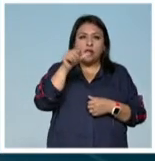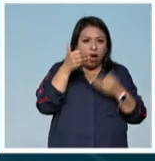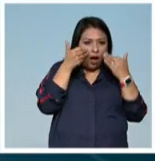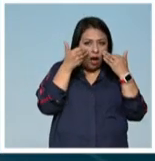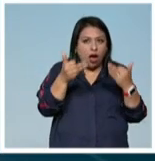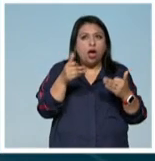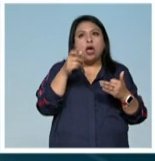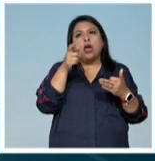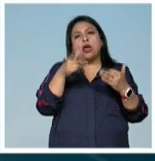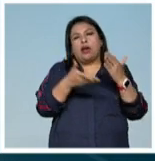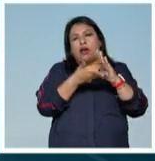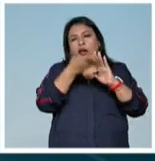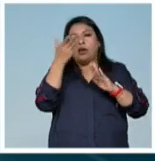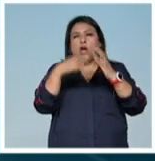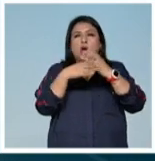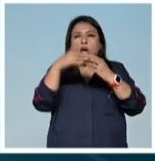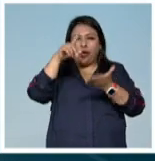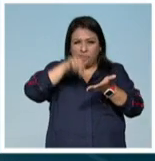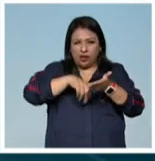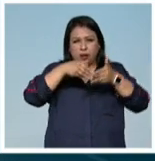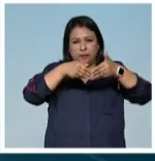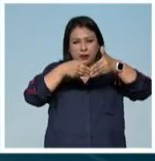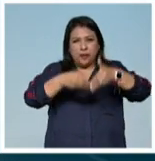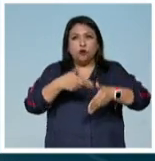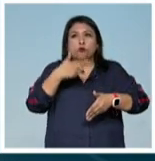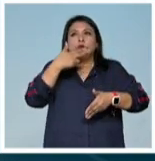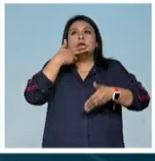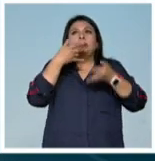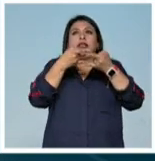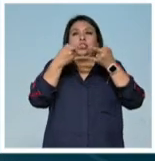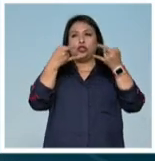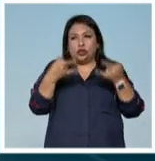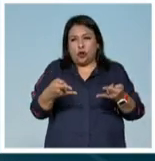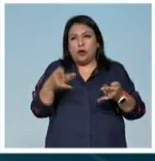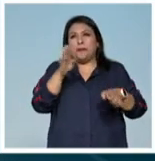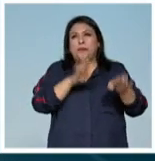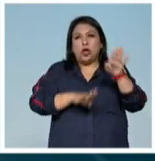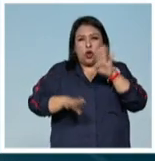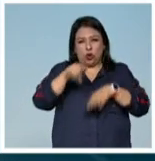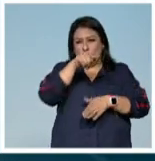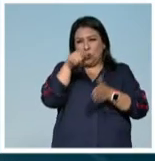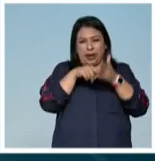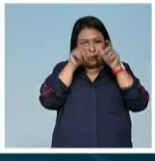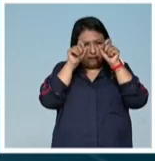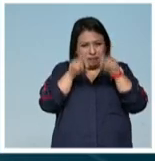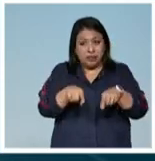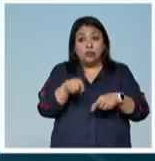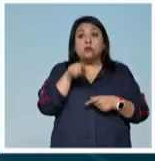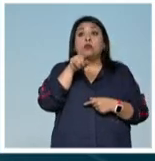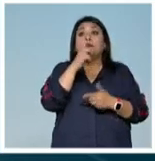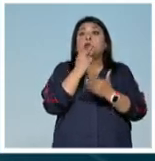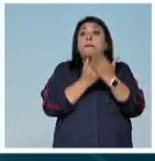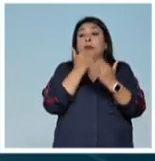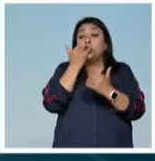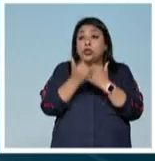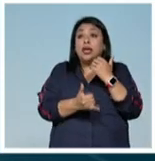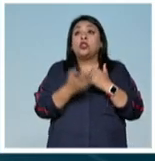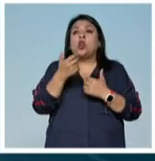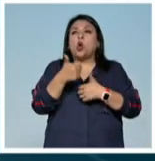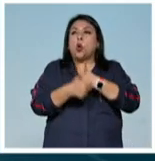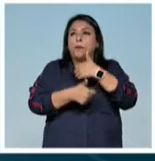el inmobiliario y los objetos que forman parte de los tesoros históricos y biológicos de este ecosistema. El proyecto será